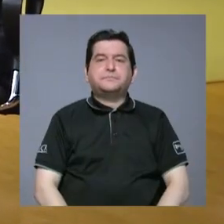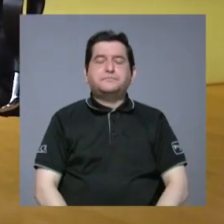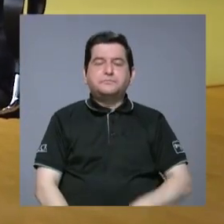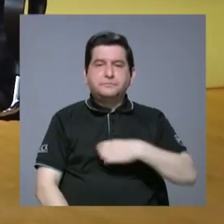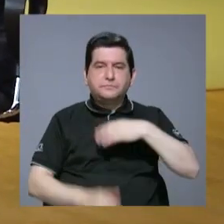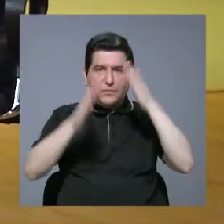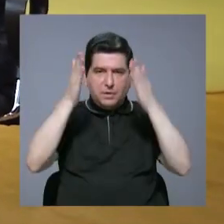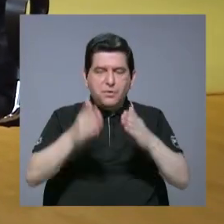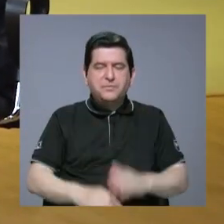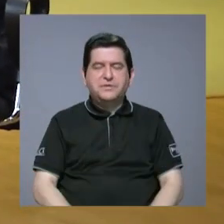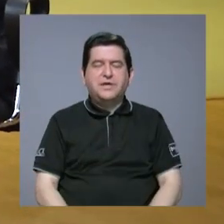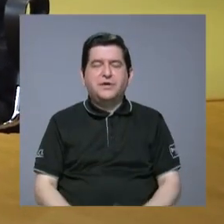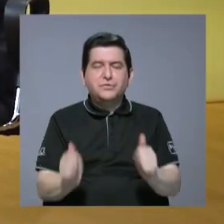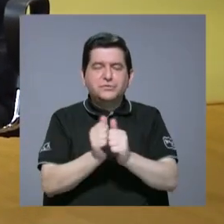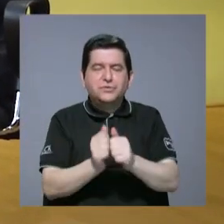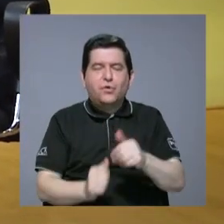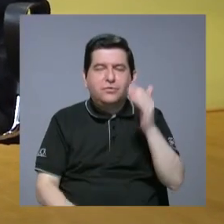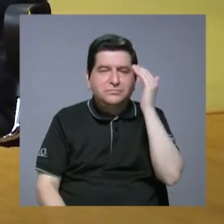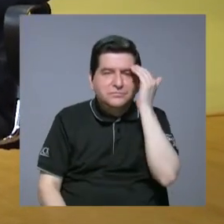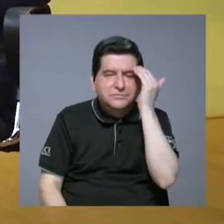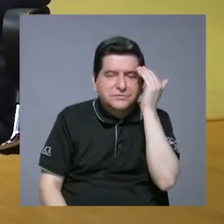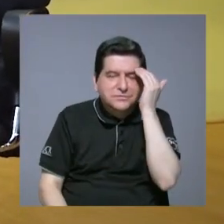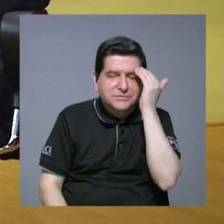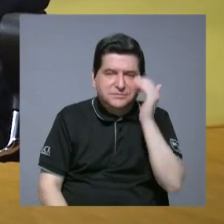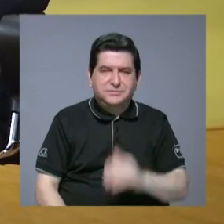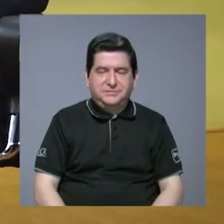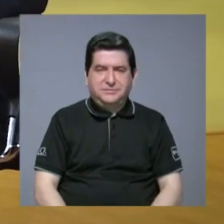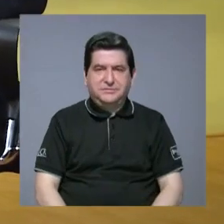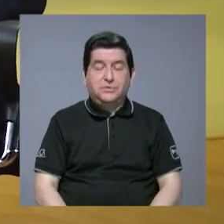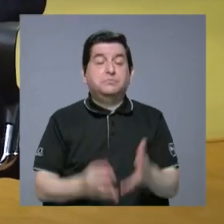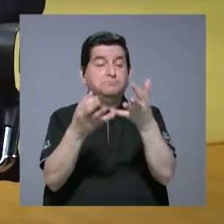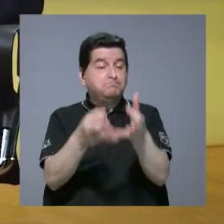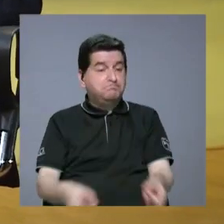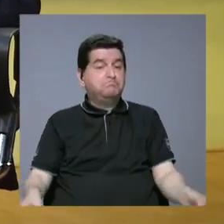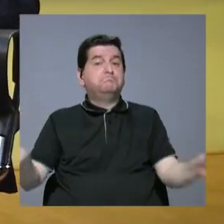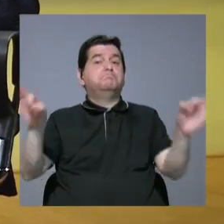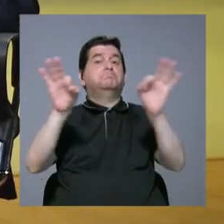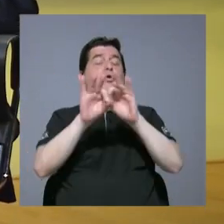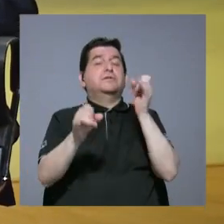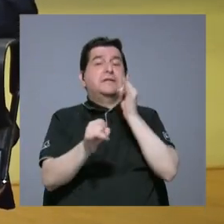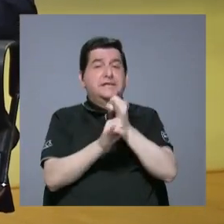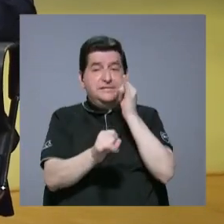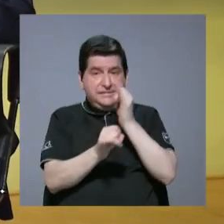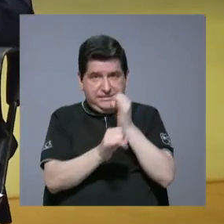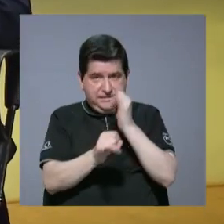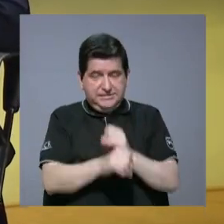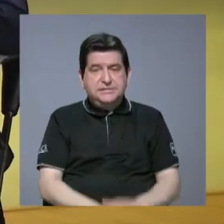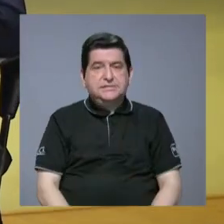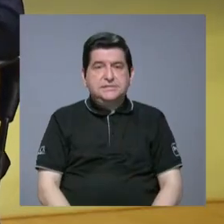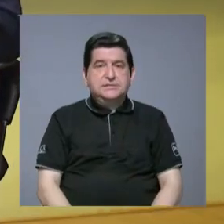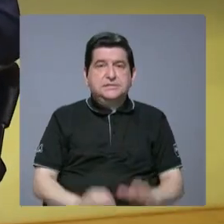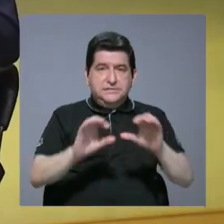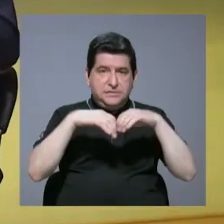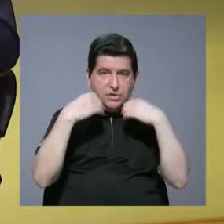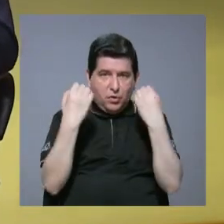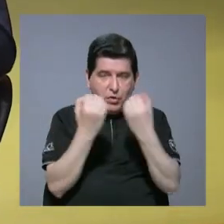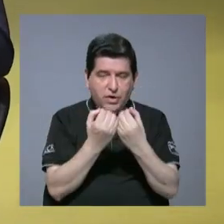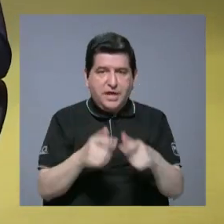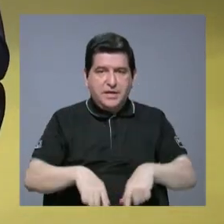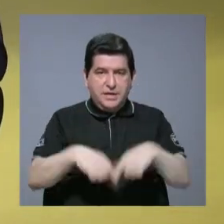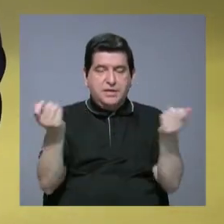dueños ilustrados y conscientes de la importancia institucional de los órganos de prensa